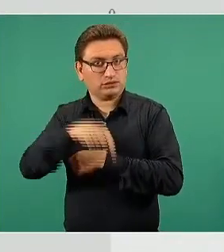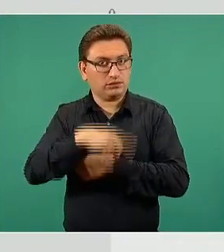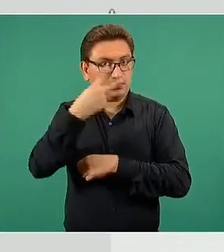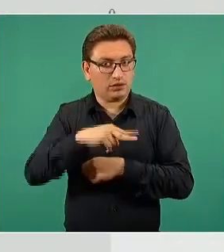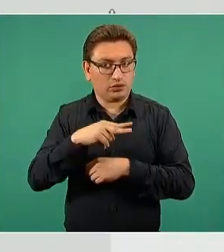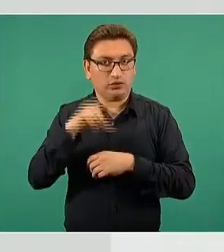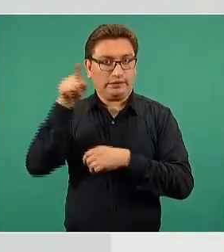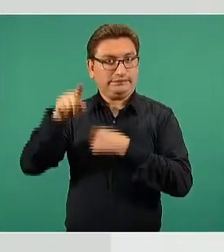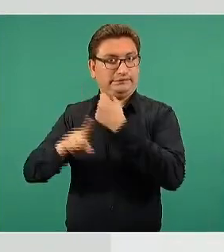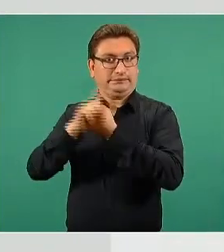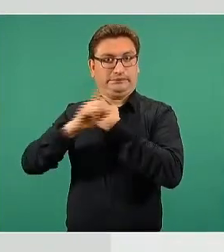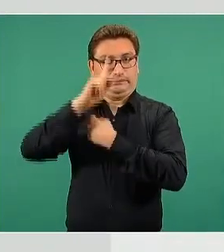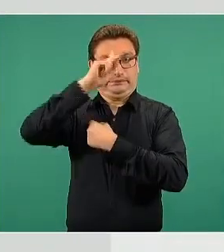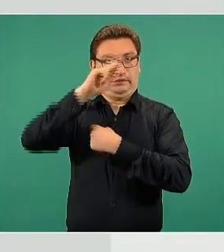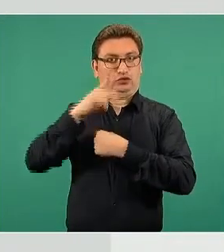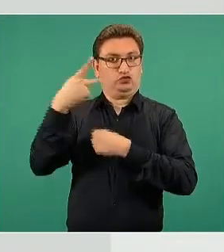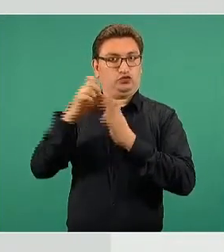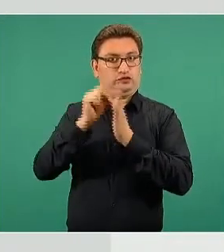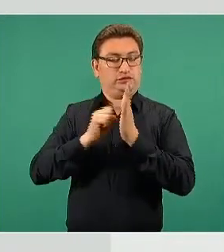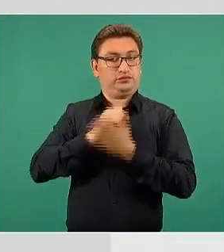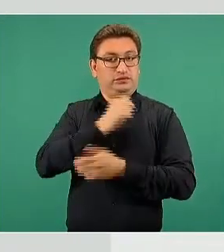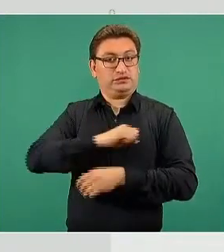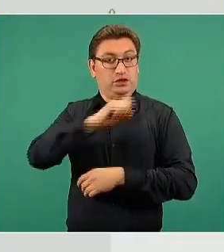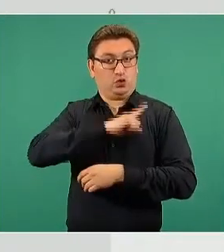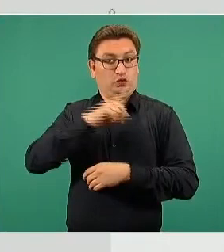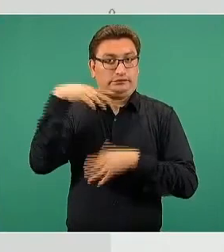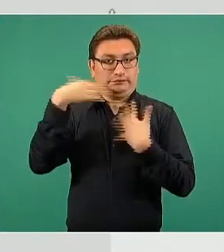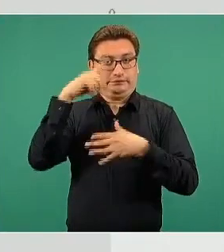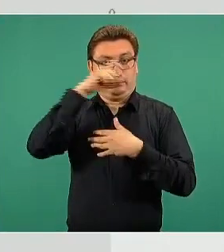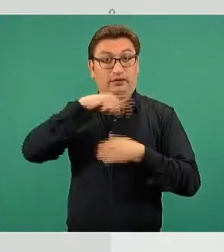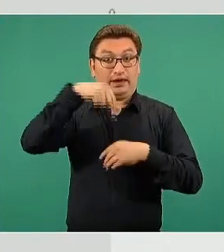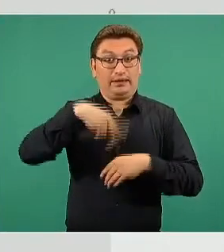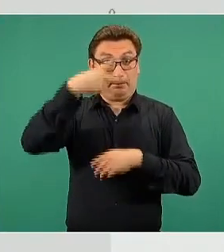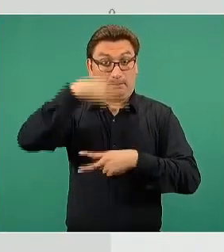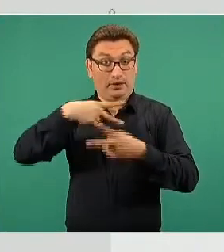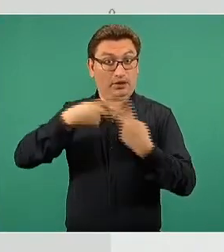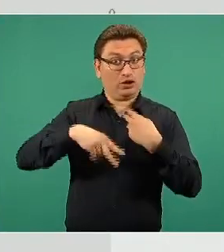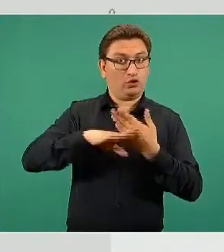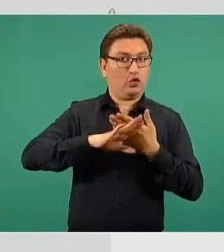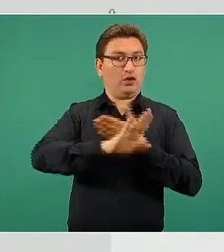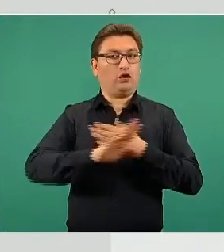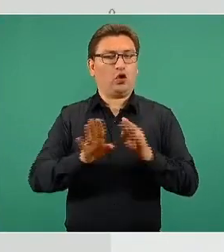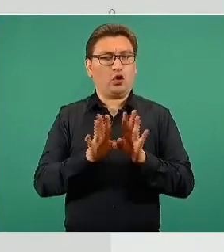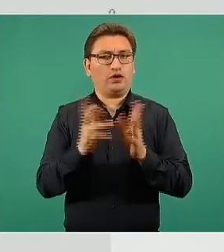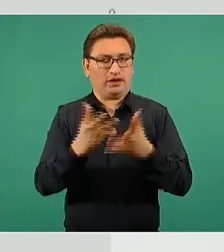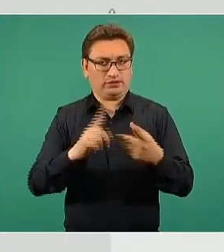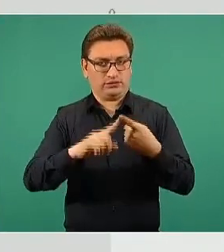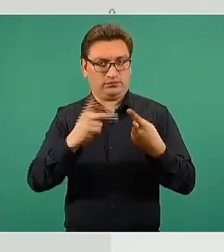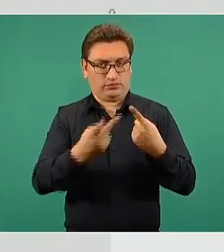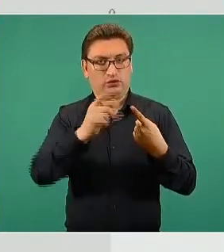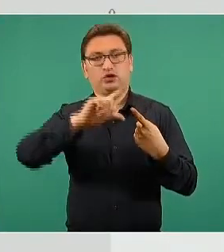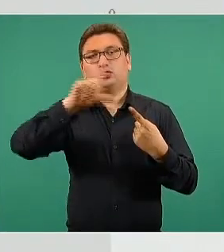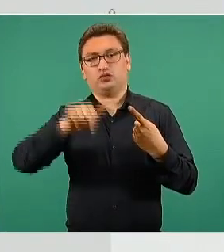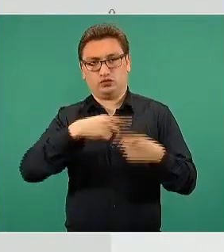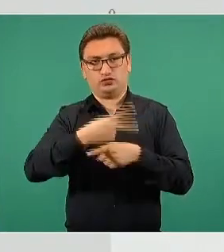crítico en cuanto a su sistema de salud? ¿Cómo hacerle para evitar que México tenga eso? Esa sería la primera y, si me permite, le haría una